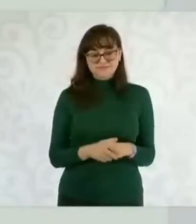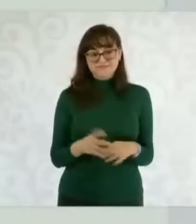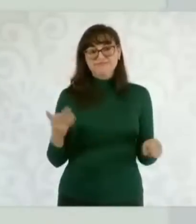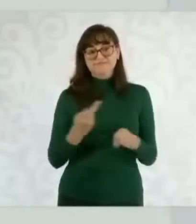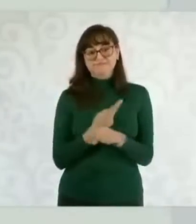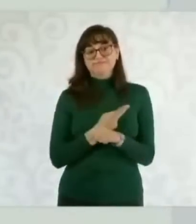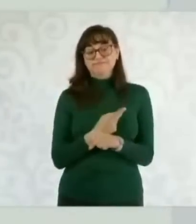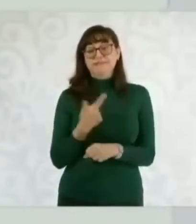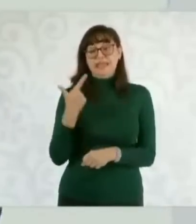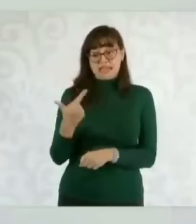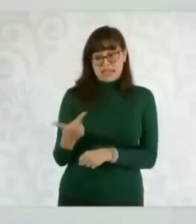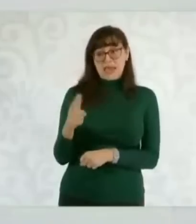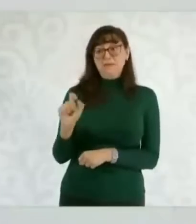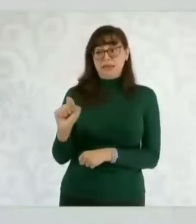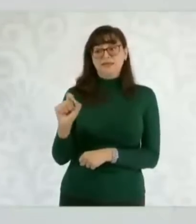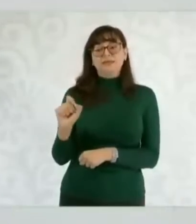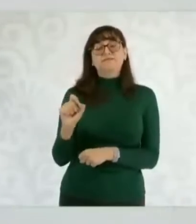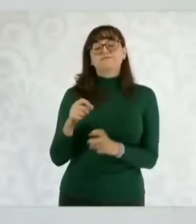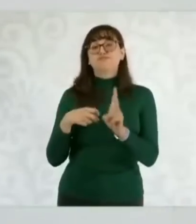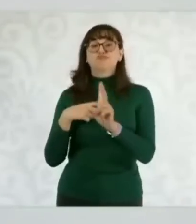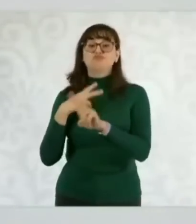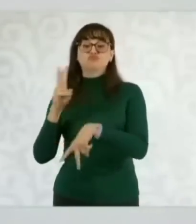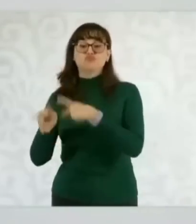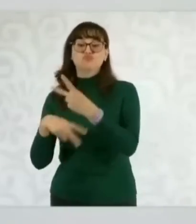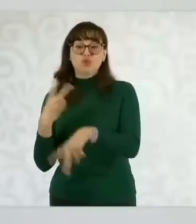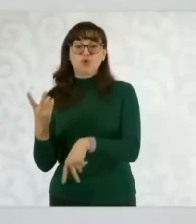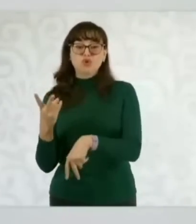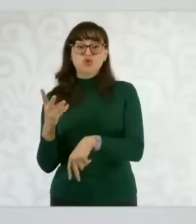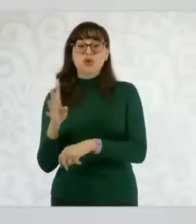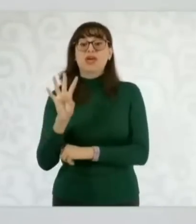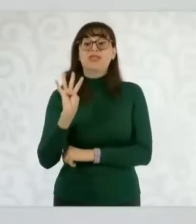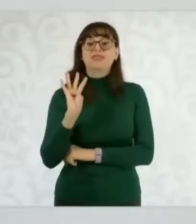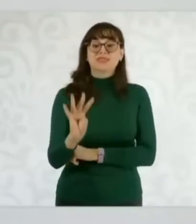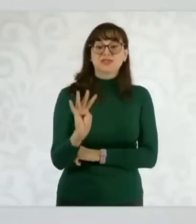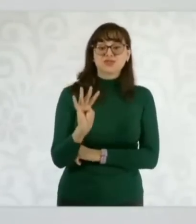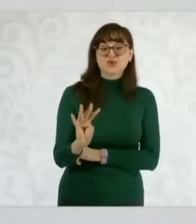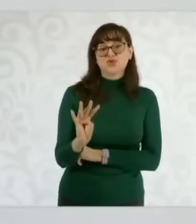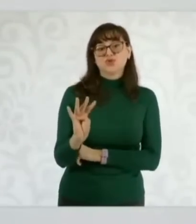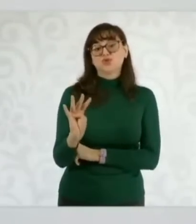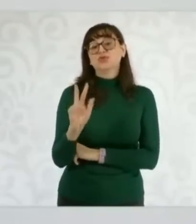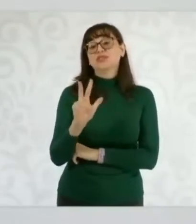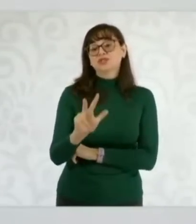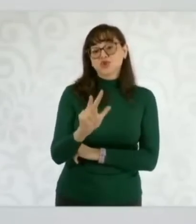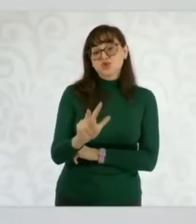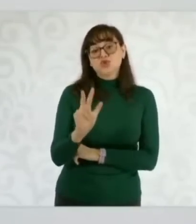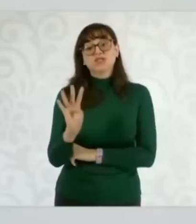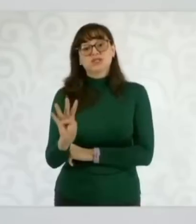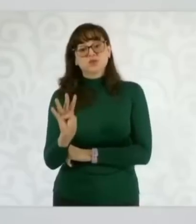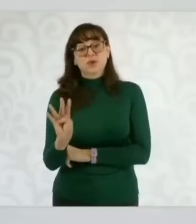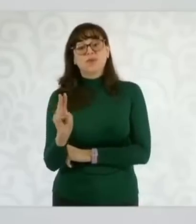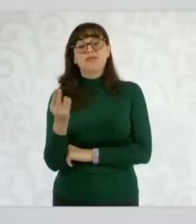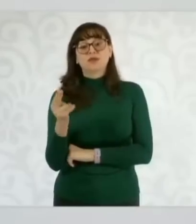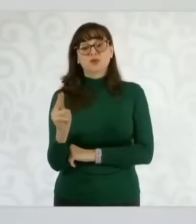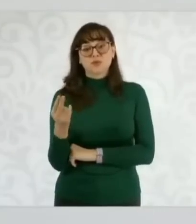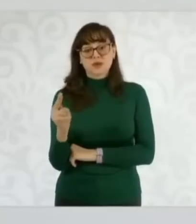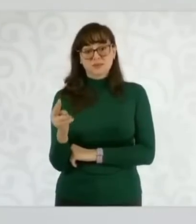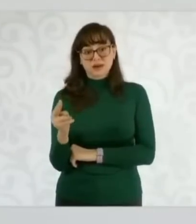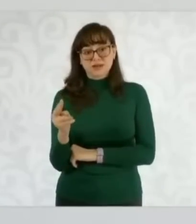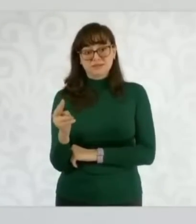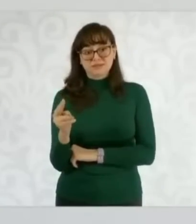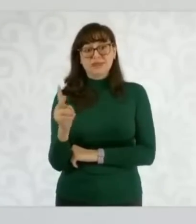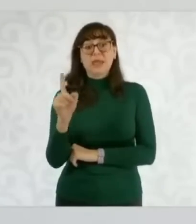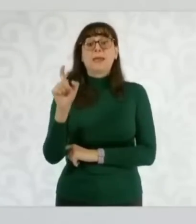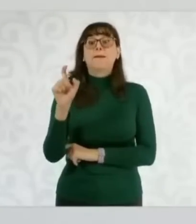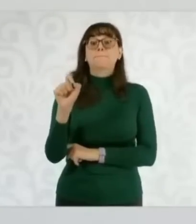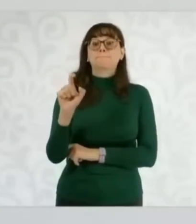G20. Eso es el 18 y 19 de noviembre. El 20 de